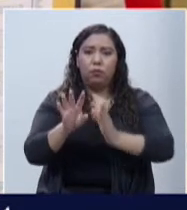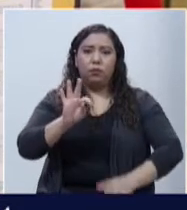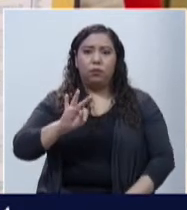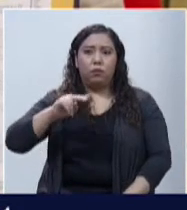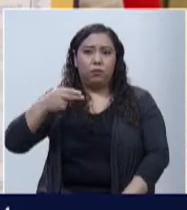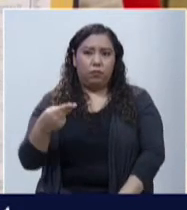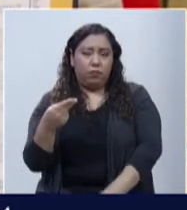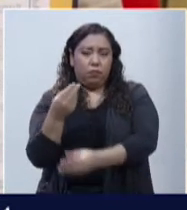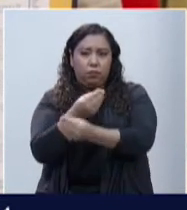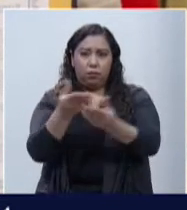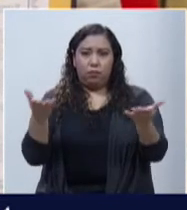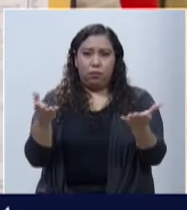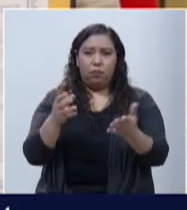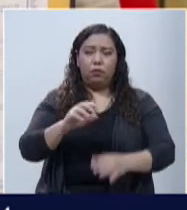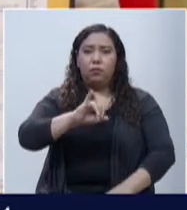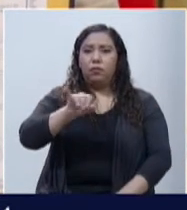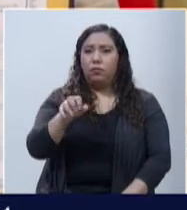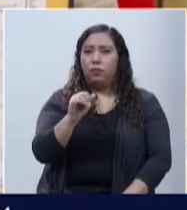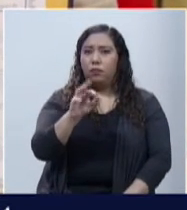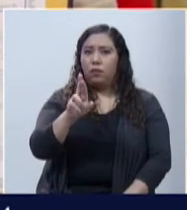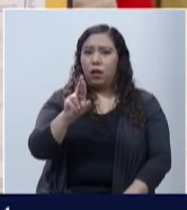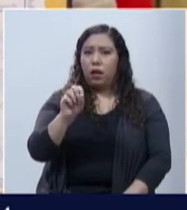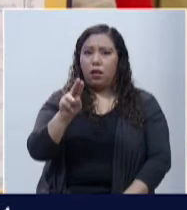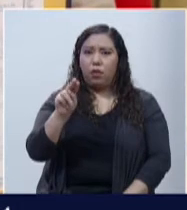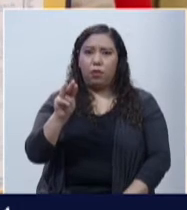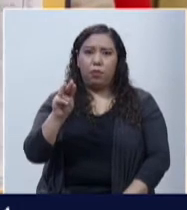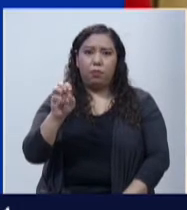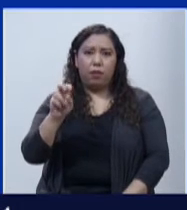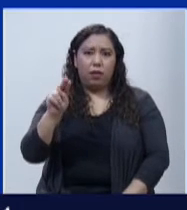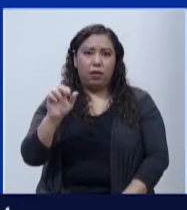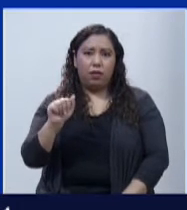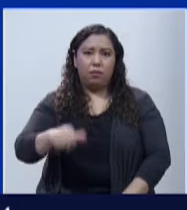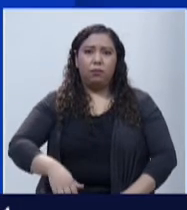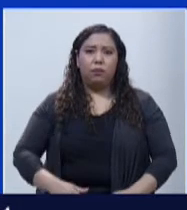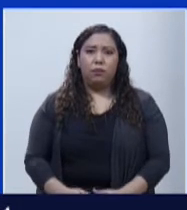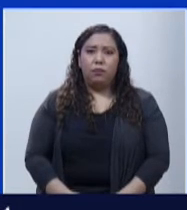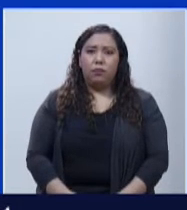de honduras les informó jairo reader mena